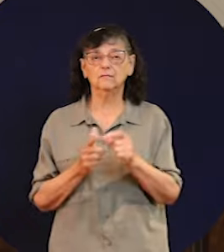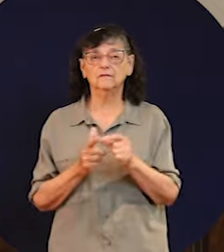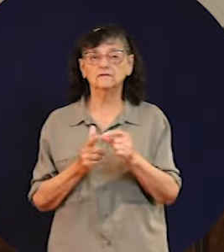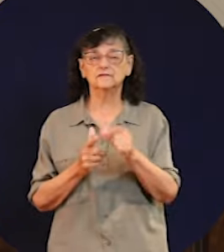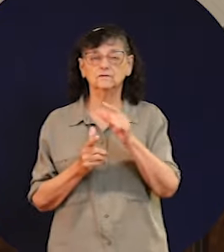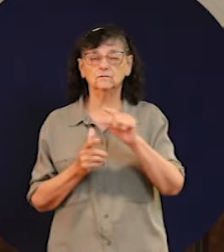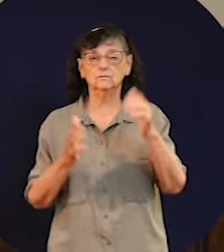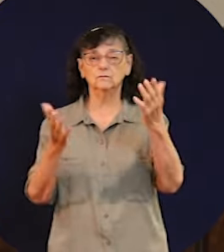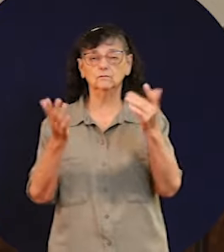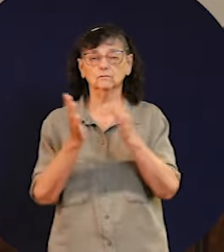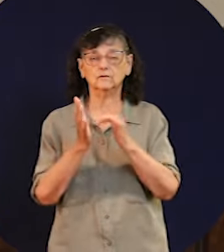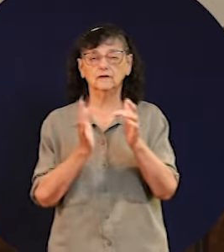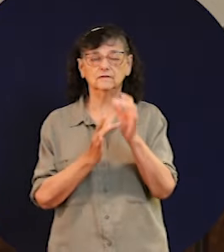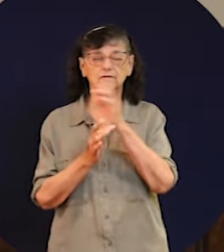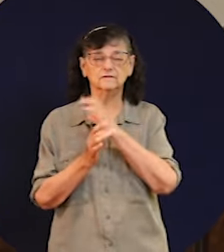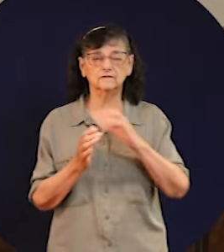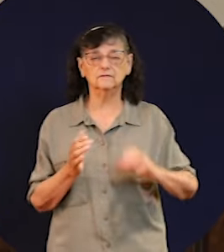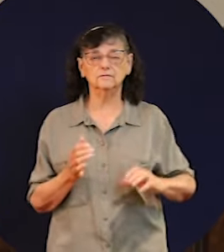Palabra del Señor.